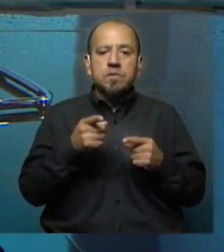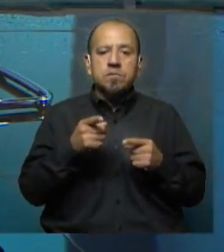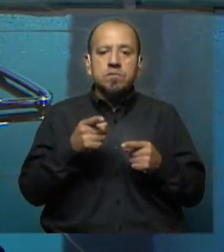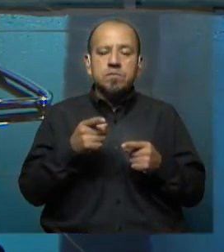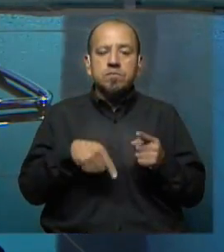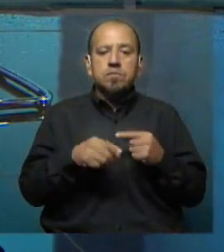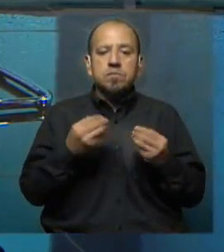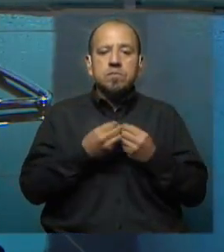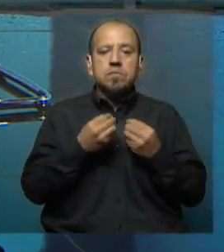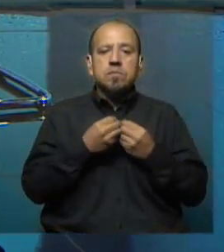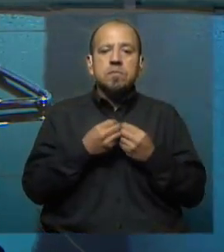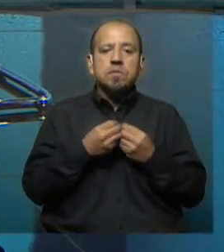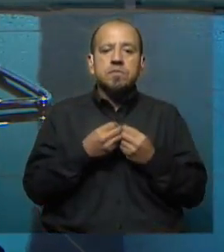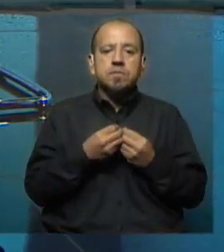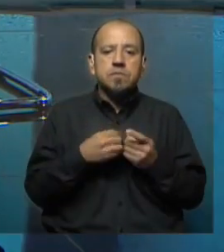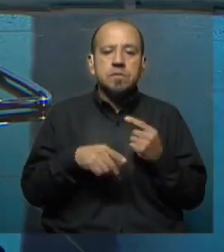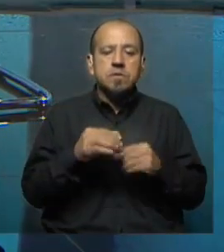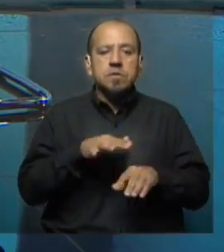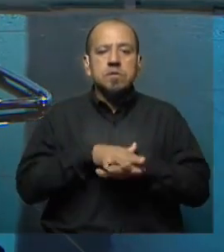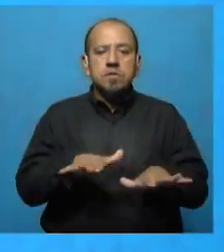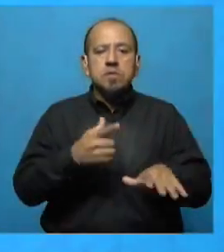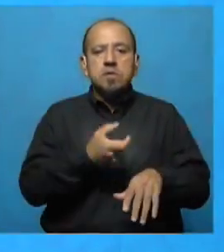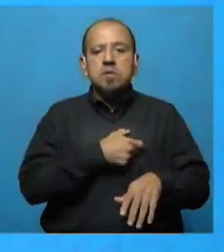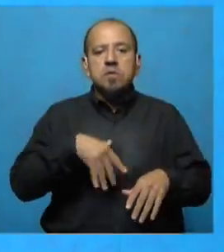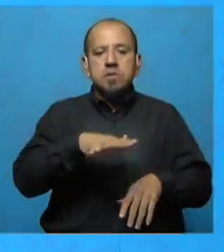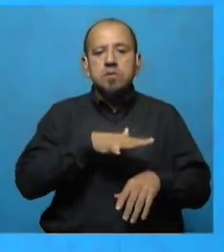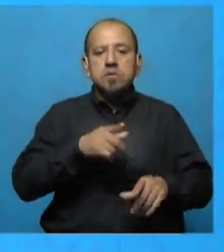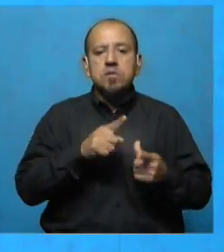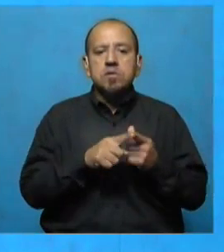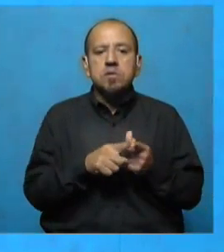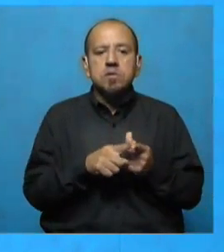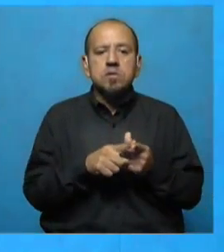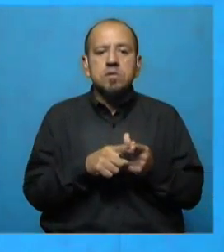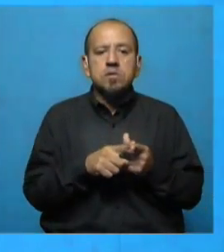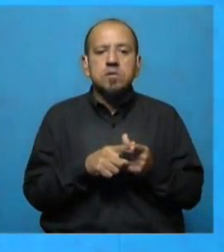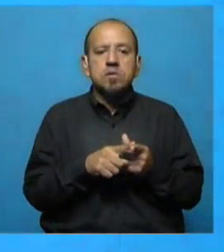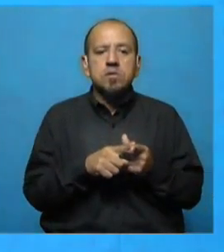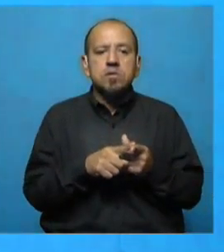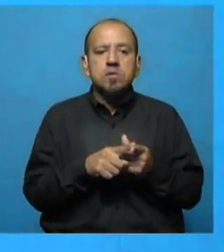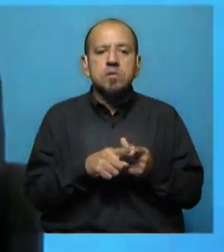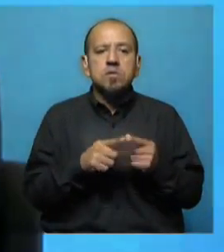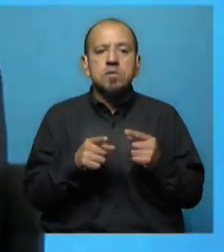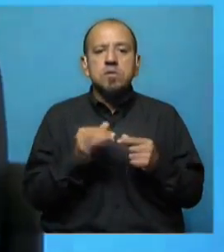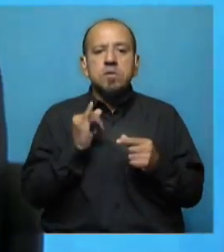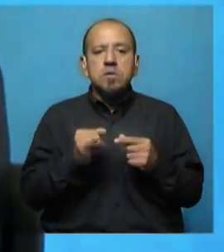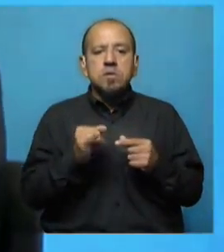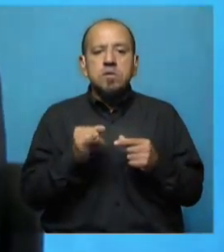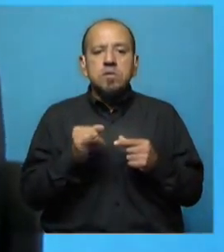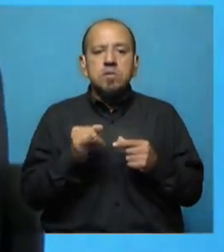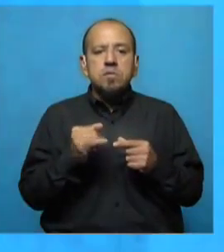varios enfrentamientos a través de la de las redes sociales no enfrentamiento Este pero sí Bueno este